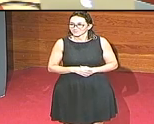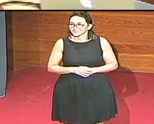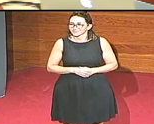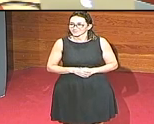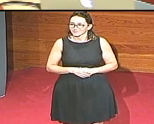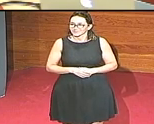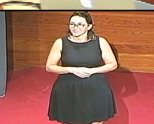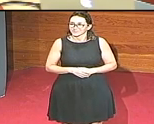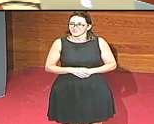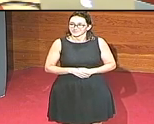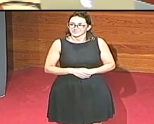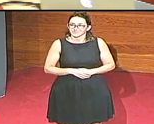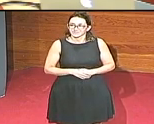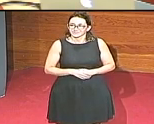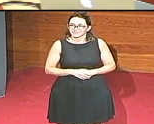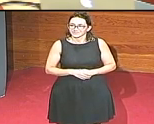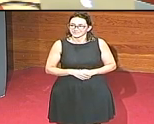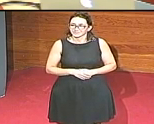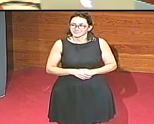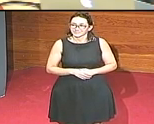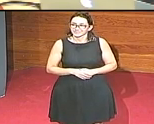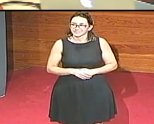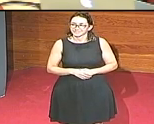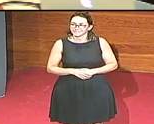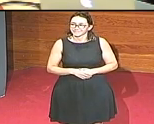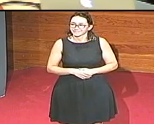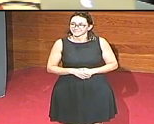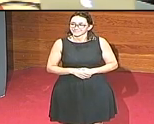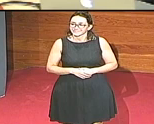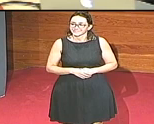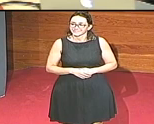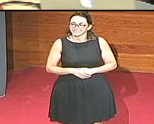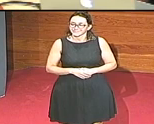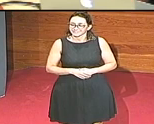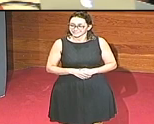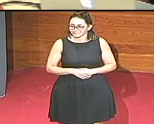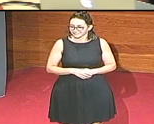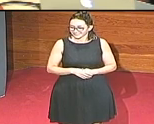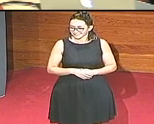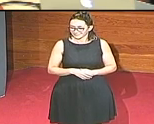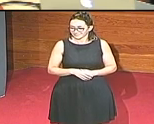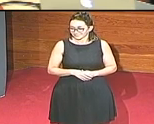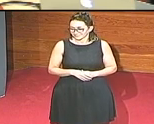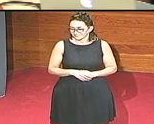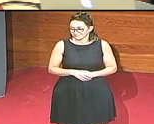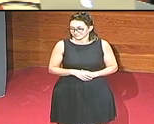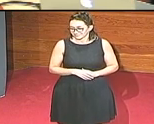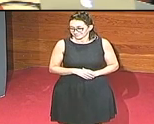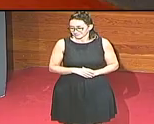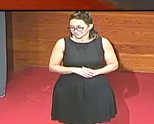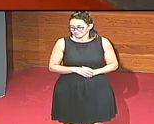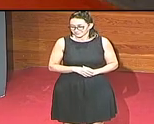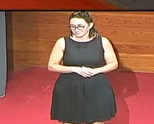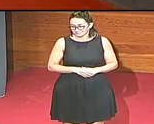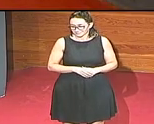arratsaldeko zazpi de tan mal nube labor en black butterflies erakusketa en visita vida tu a buscar hacer vengo de la europa debilitar